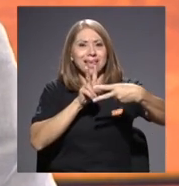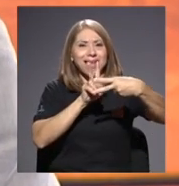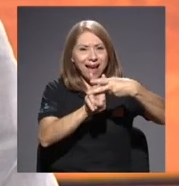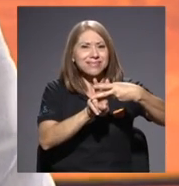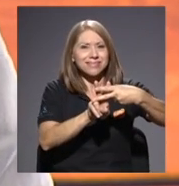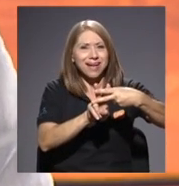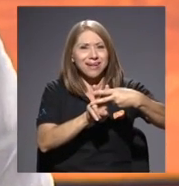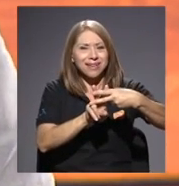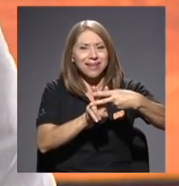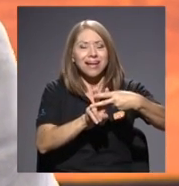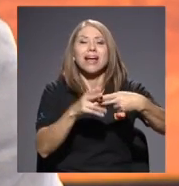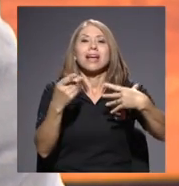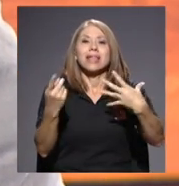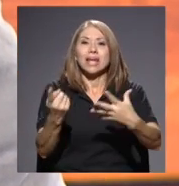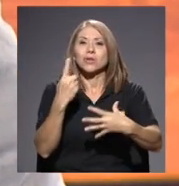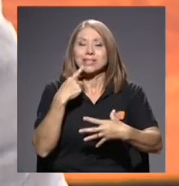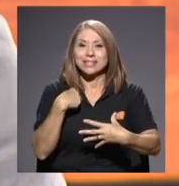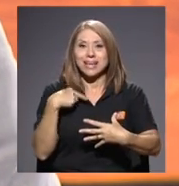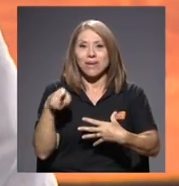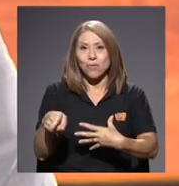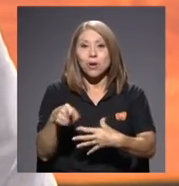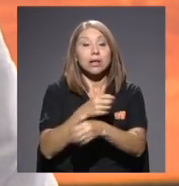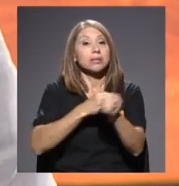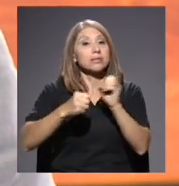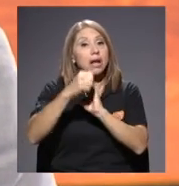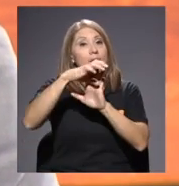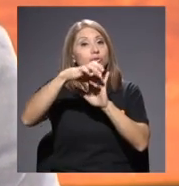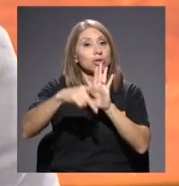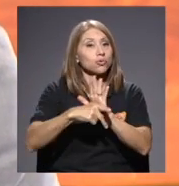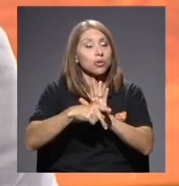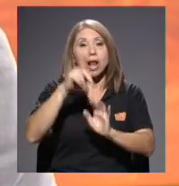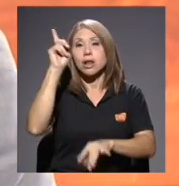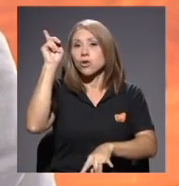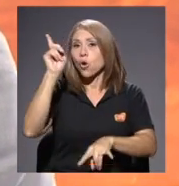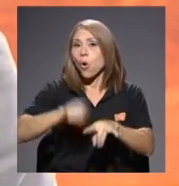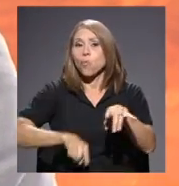decía Raúl que inclusive la sala constitucional no puede ser tomada, es fundamental.